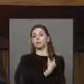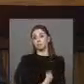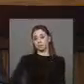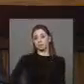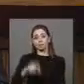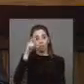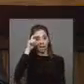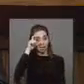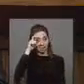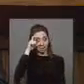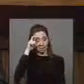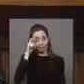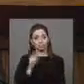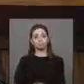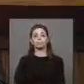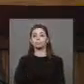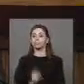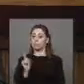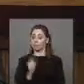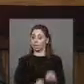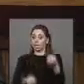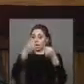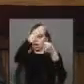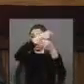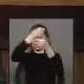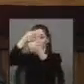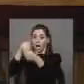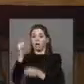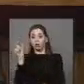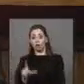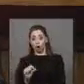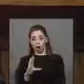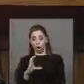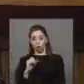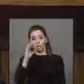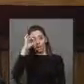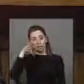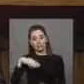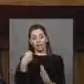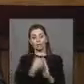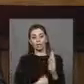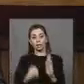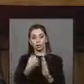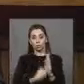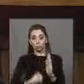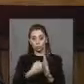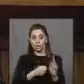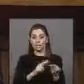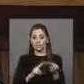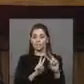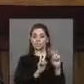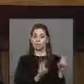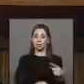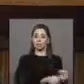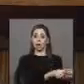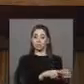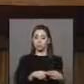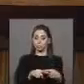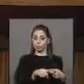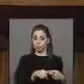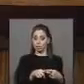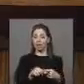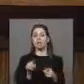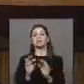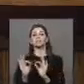Allende. Pese a tan altas dignidades, Lorca sabía que la lucha se desarrollaría no tan solo en lo social, sino que